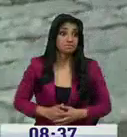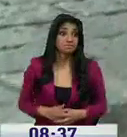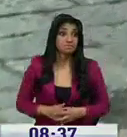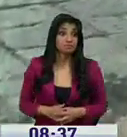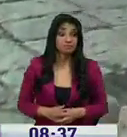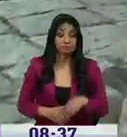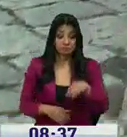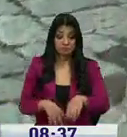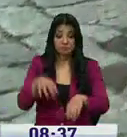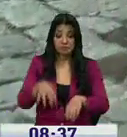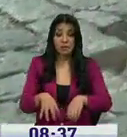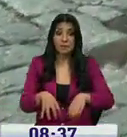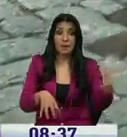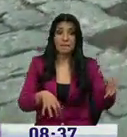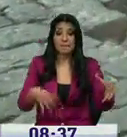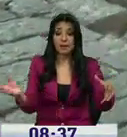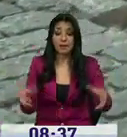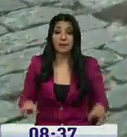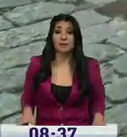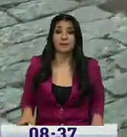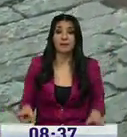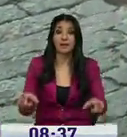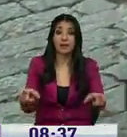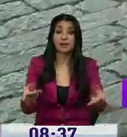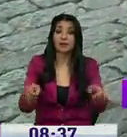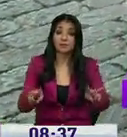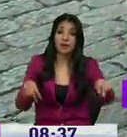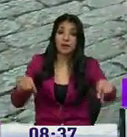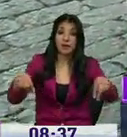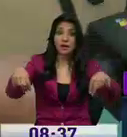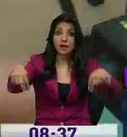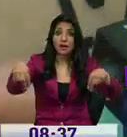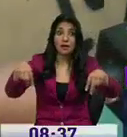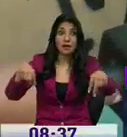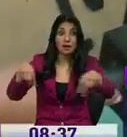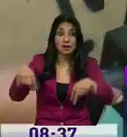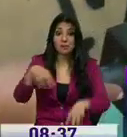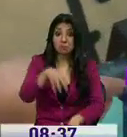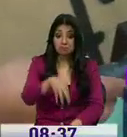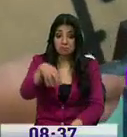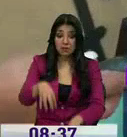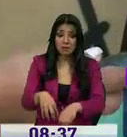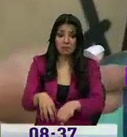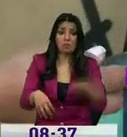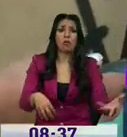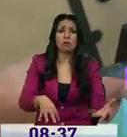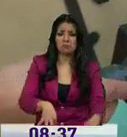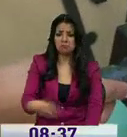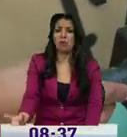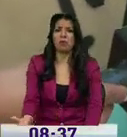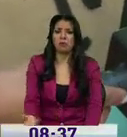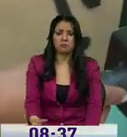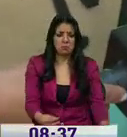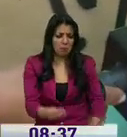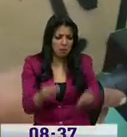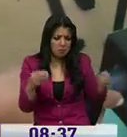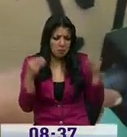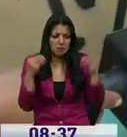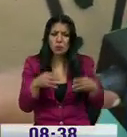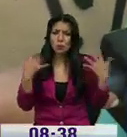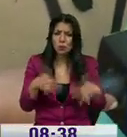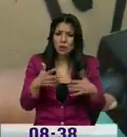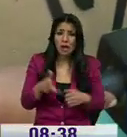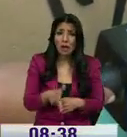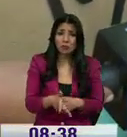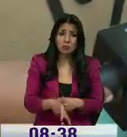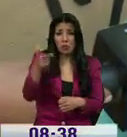las piedras saltan hacia las veredas, afectando también a los peatones. Las piedras se levantan cada vez más y más, siguen alzando, pasa un